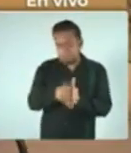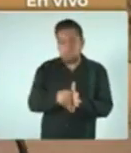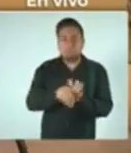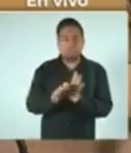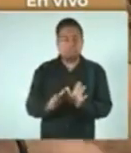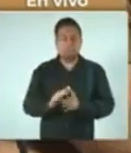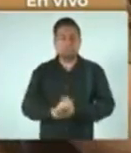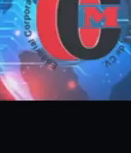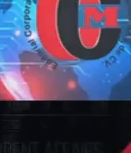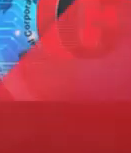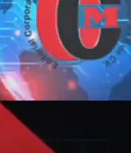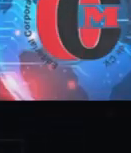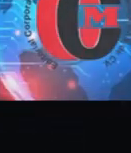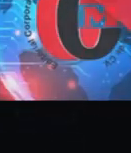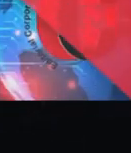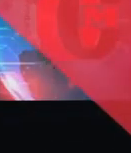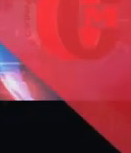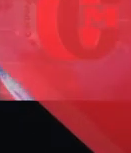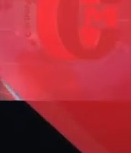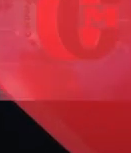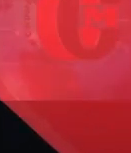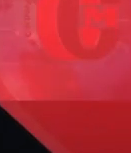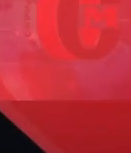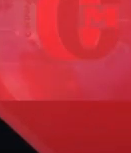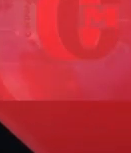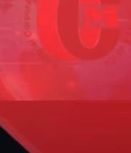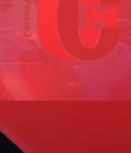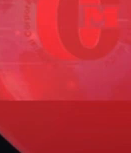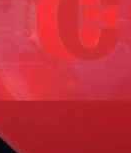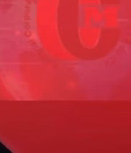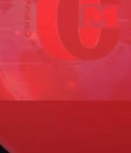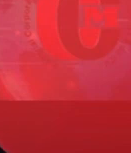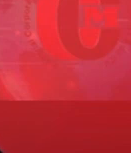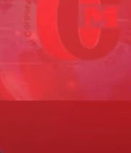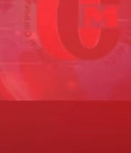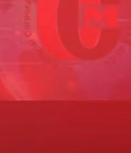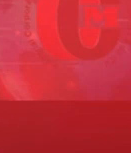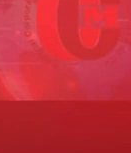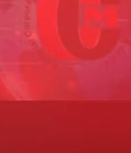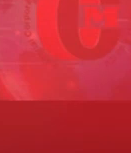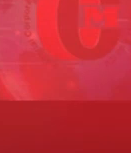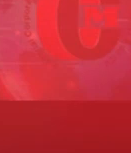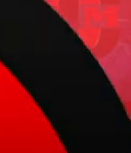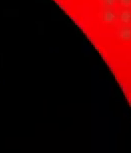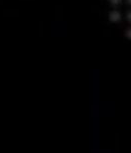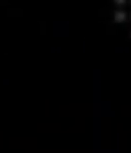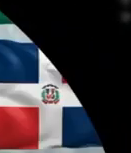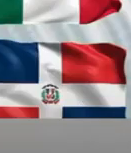Pues muchas gracias.